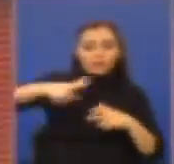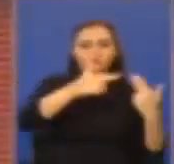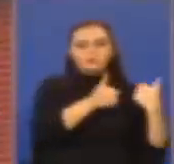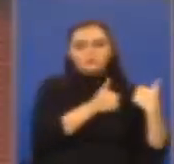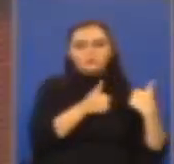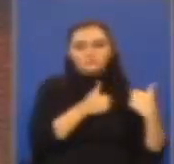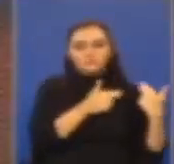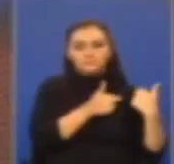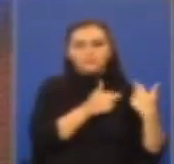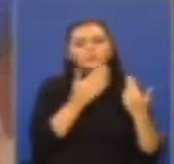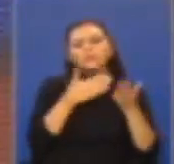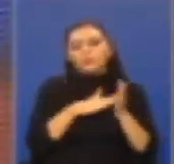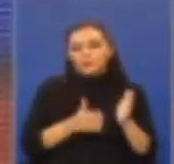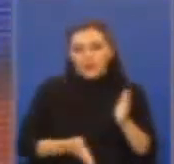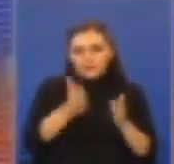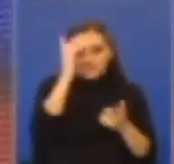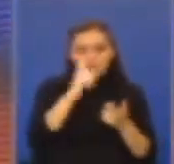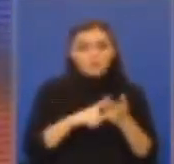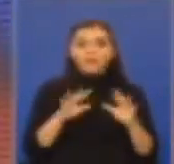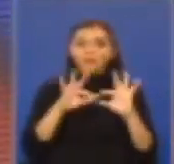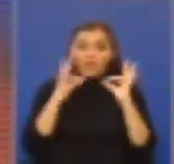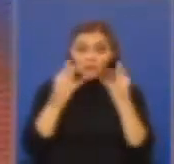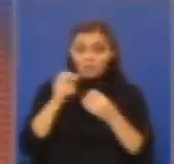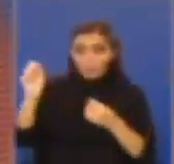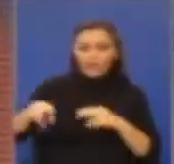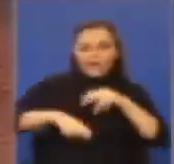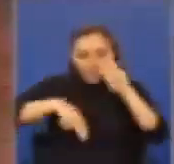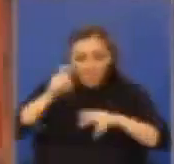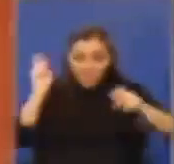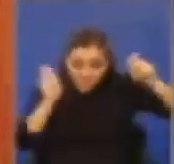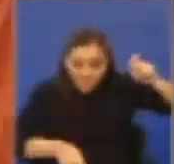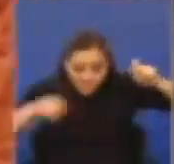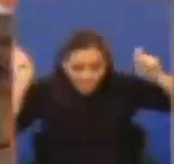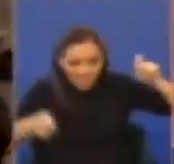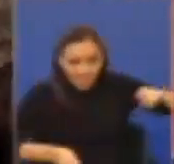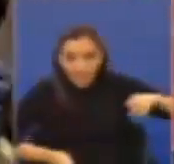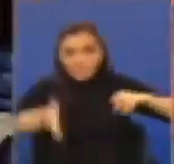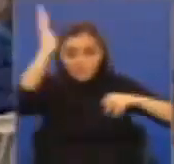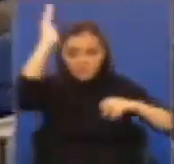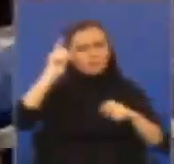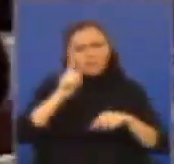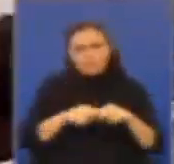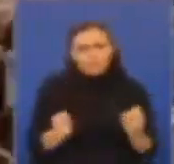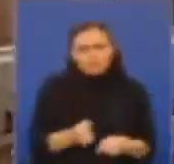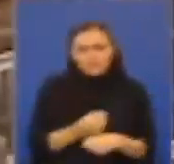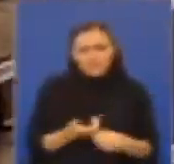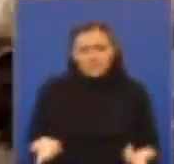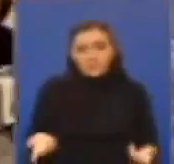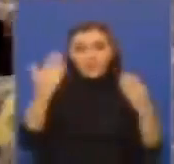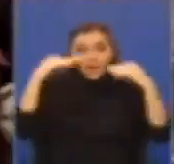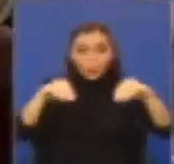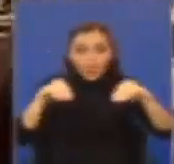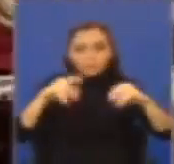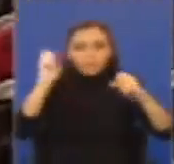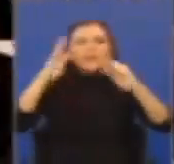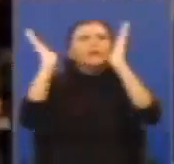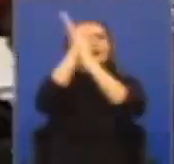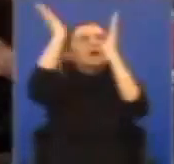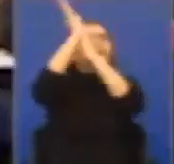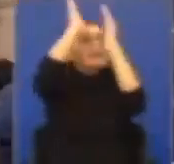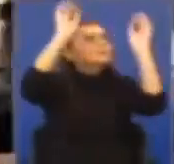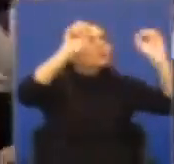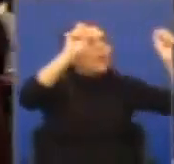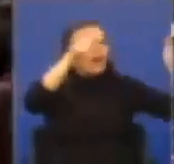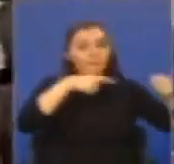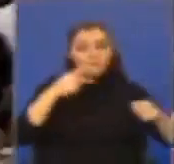muchos, los caminos. Una familia no puede construir un camino, la sociedad sí puede construirlo. El sistema educativo, etc. Entonces,